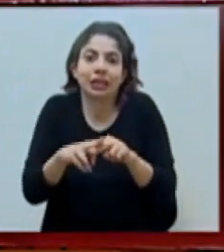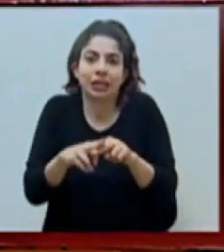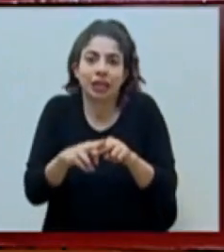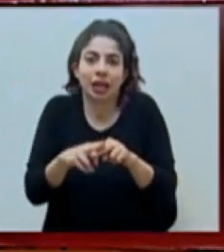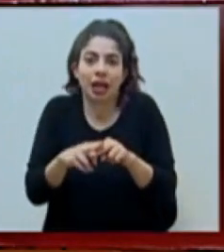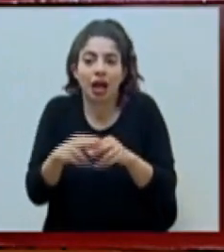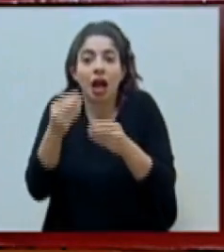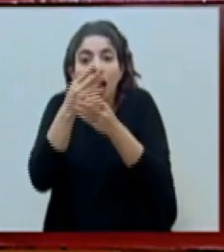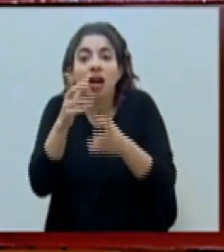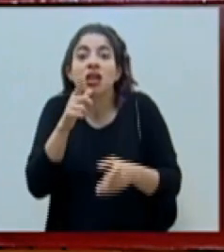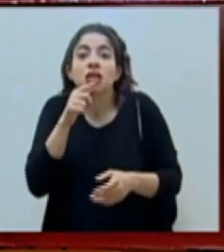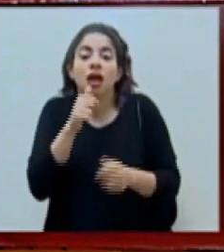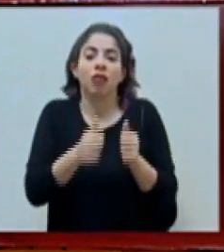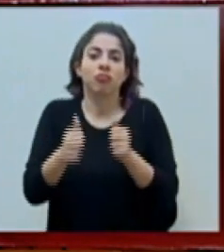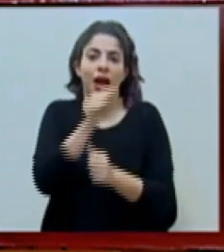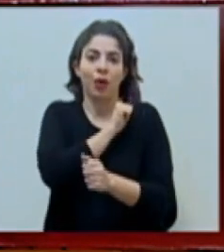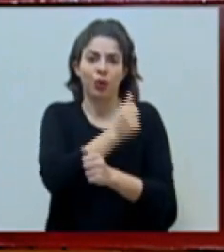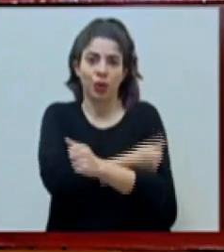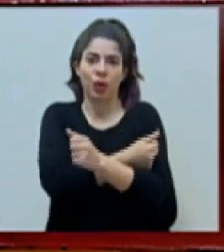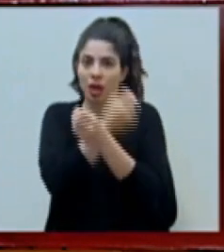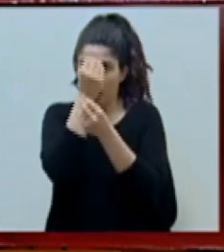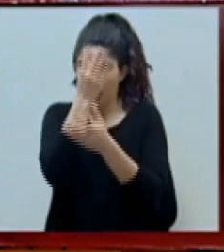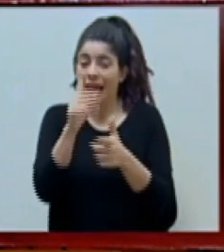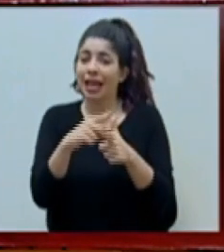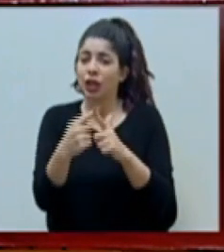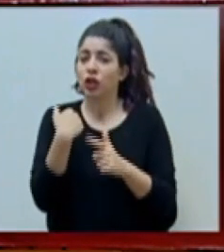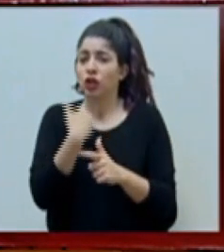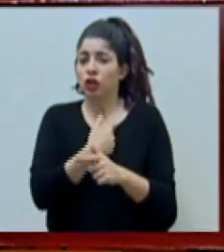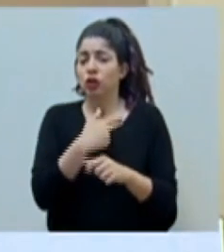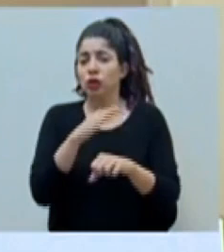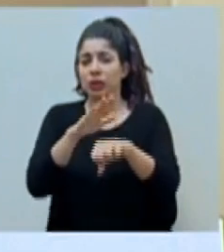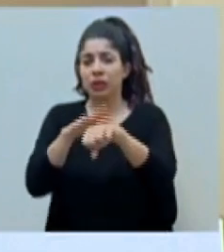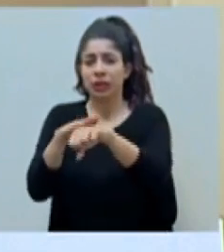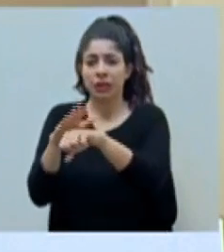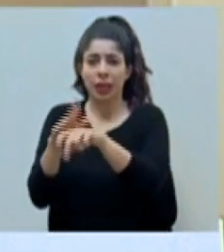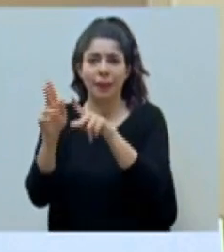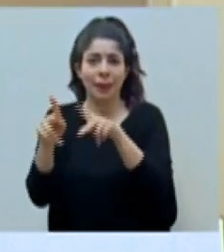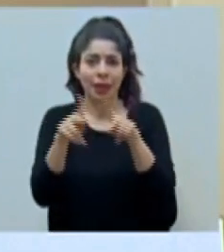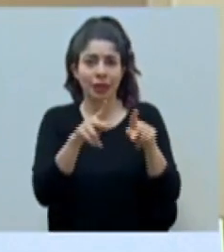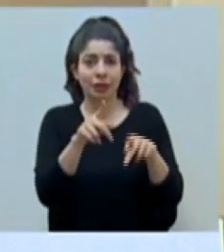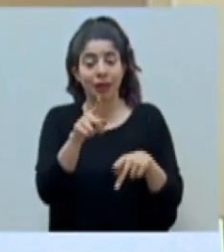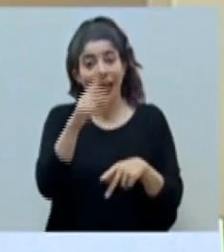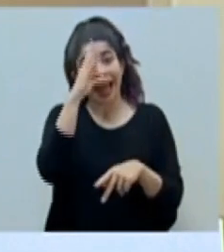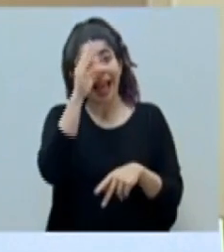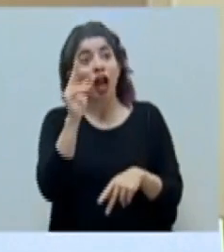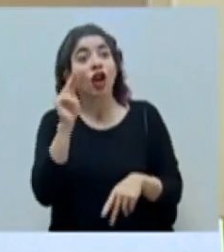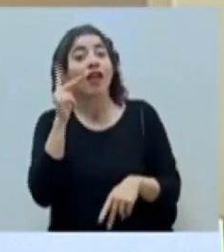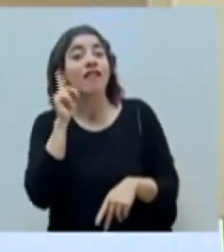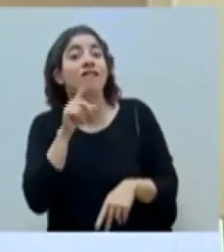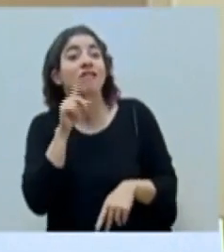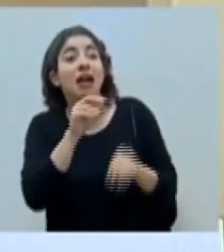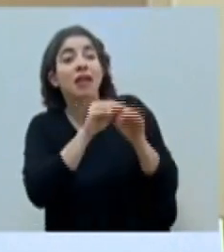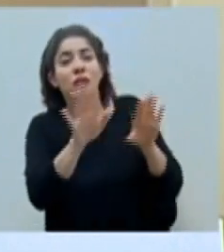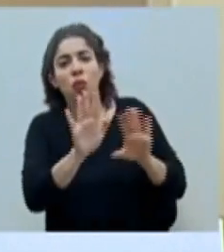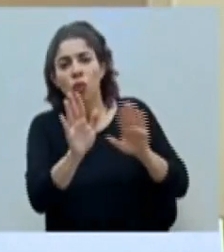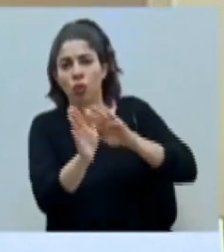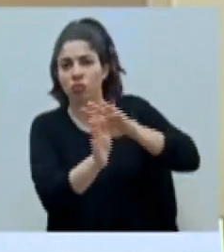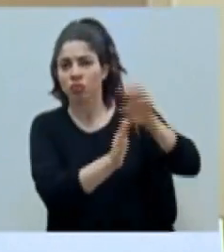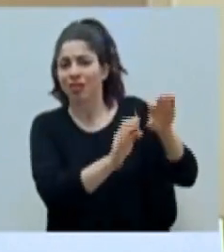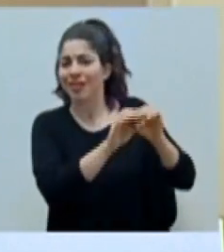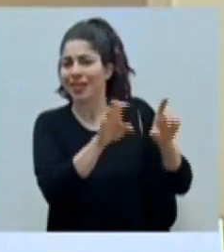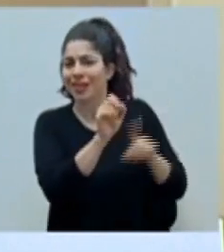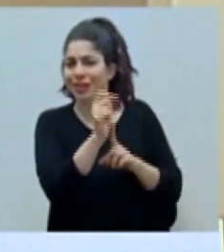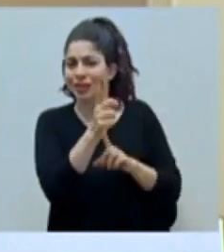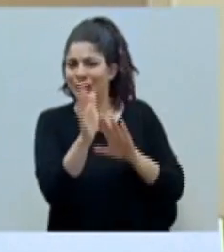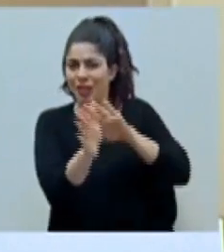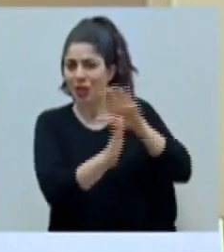por las autoridades correspondientes. Entonces aquí el llamado también a las personas a no creer en noticias falsas que pueden circular en redes sociales, sino